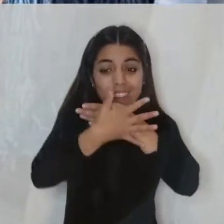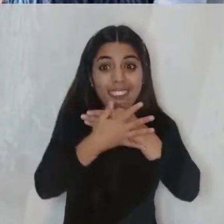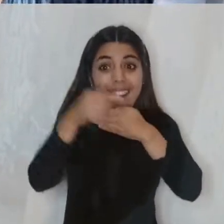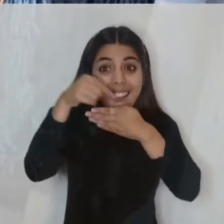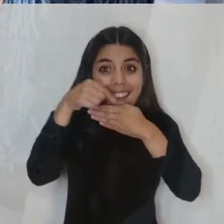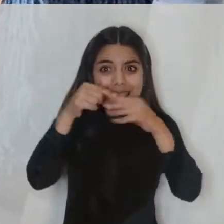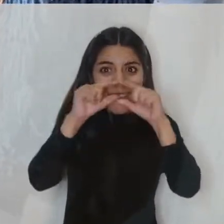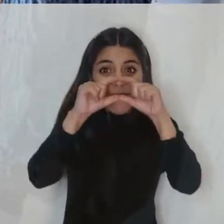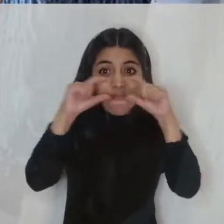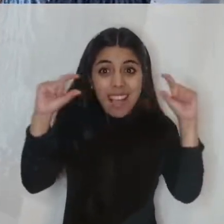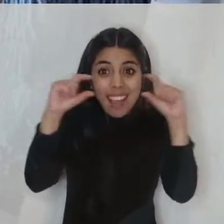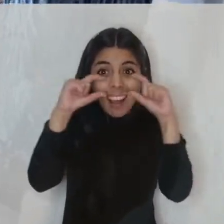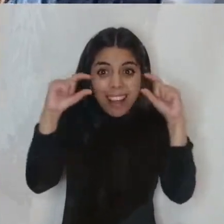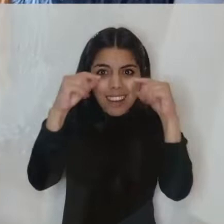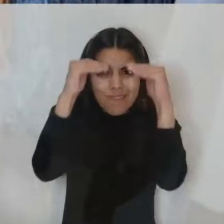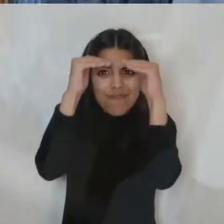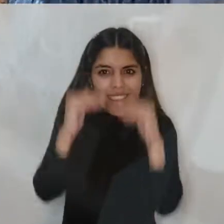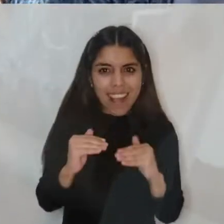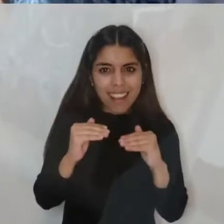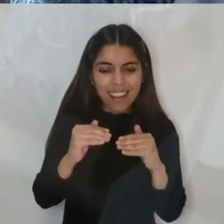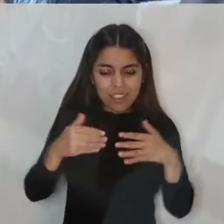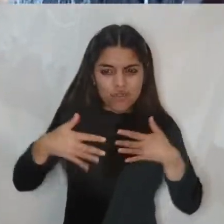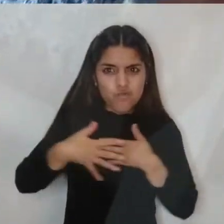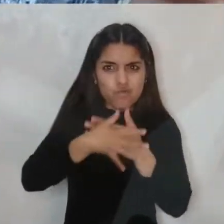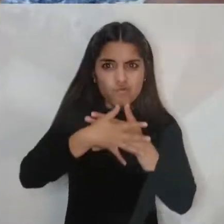el parampagüe que le dicen.